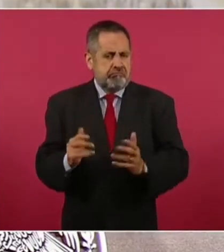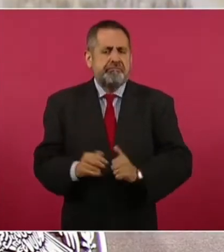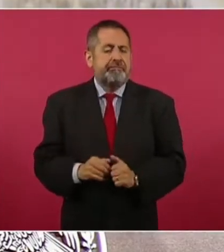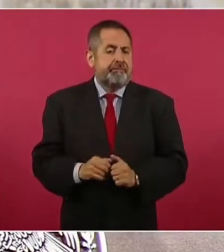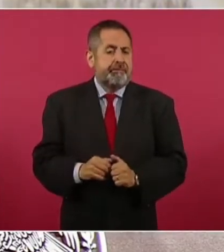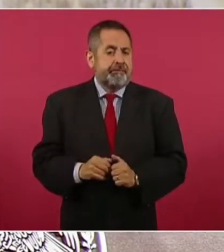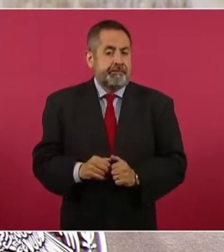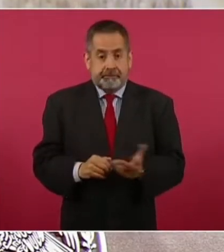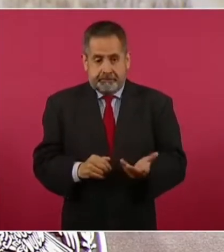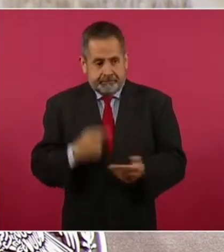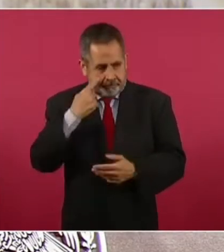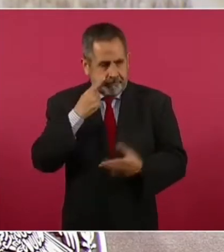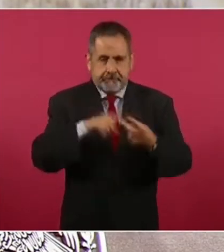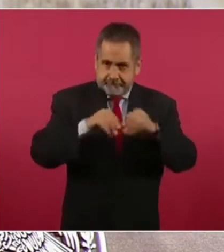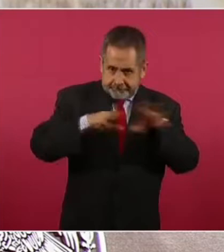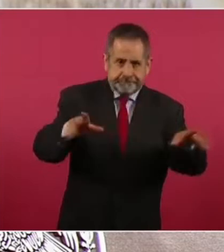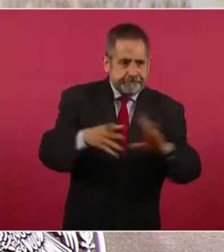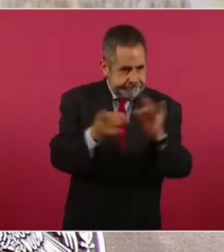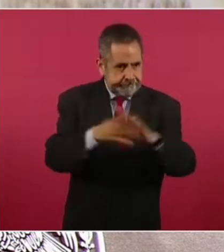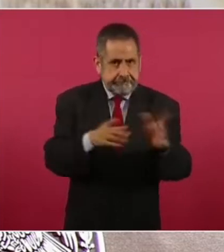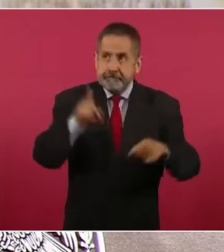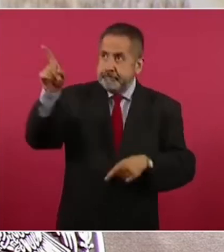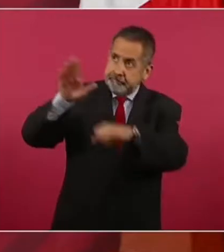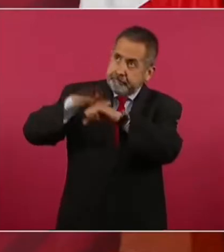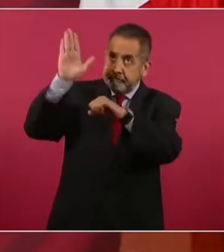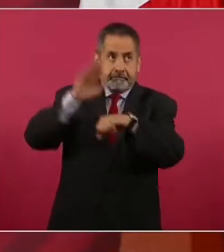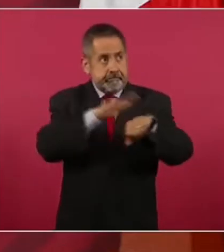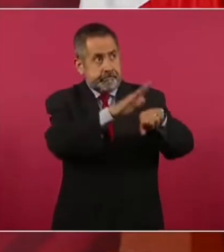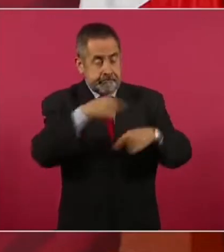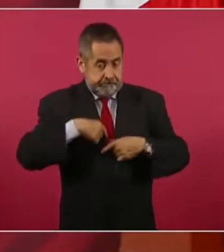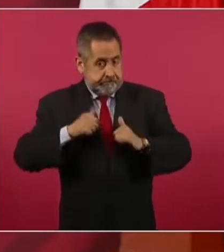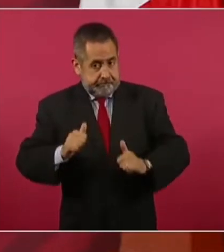Pero eso no es nota.